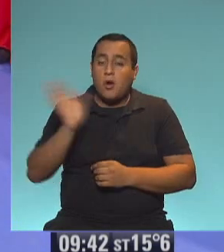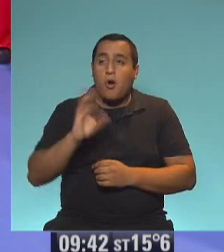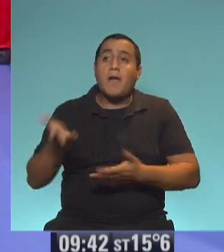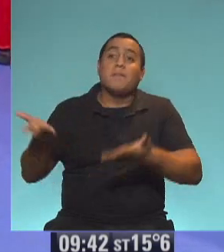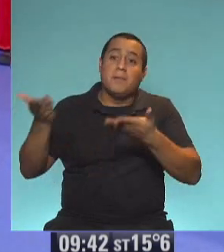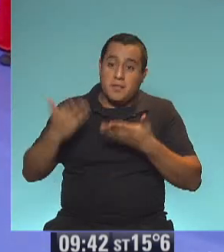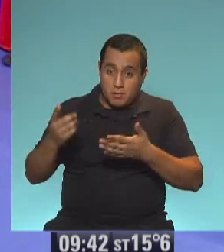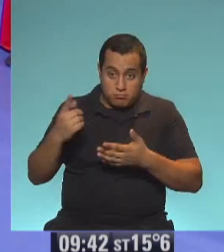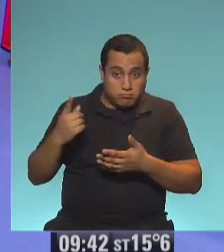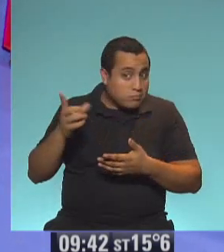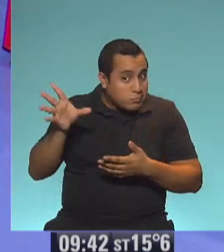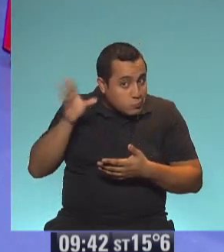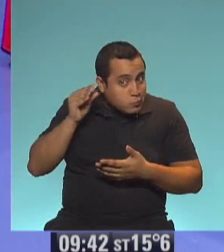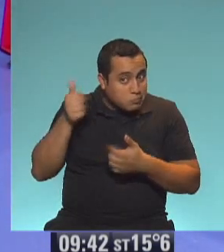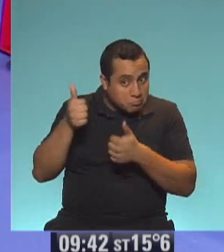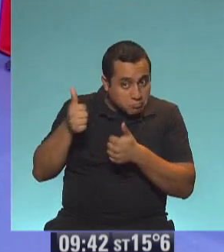Bienvenida, ¿nos escuchás?